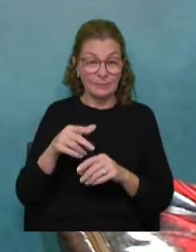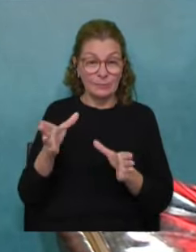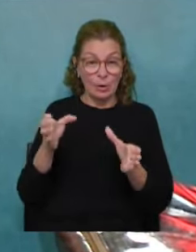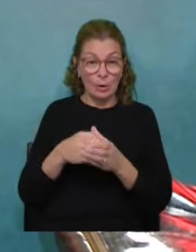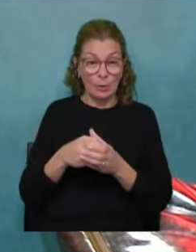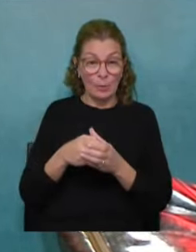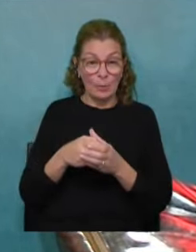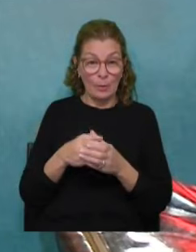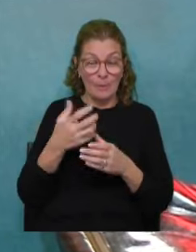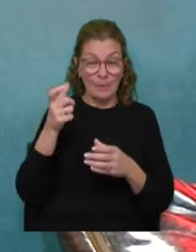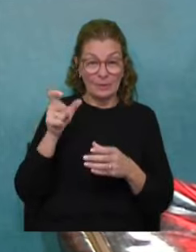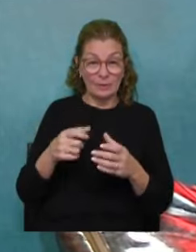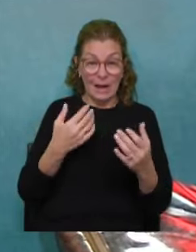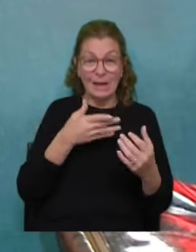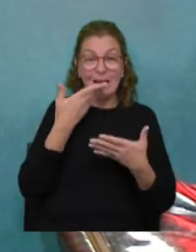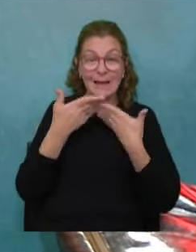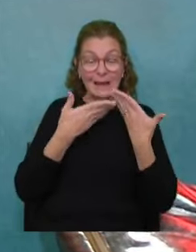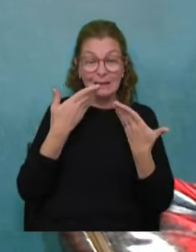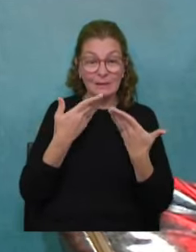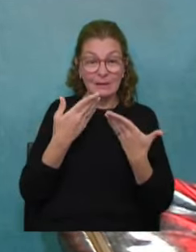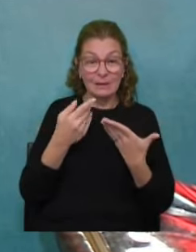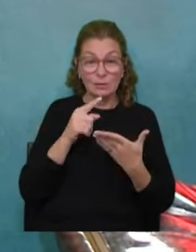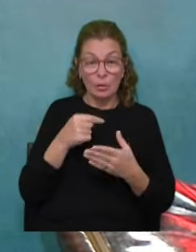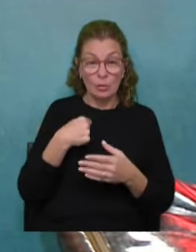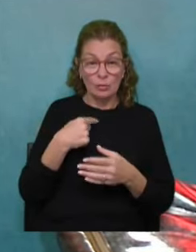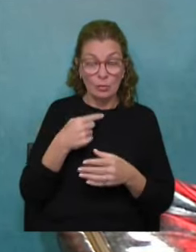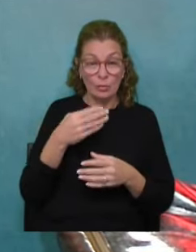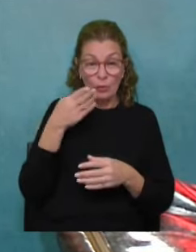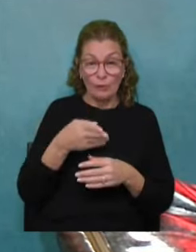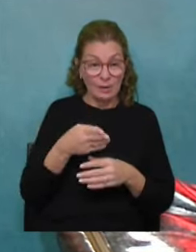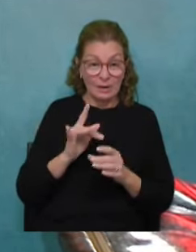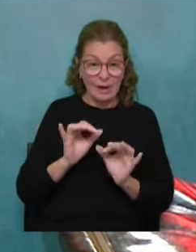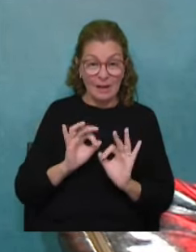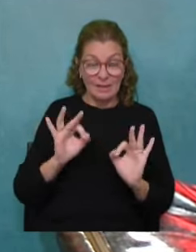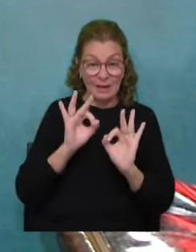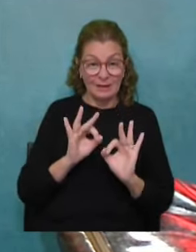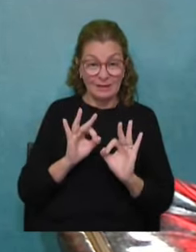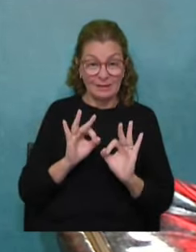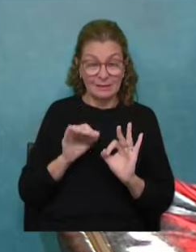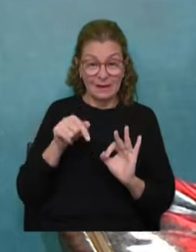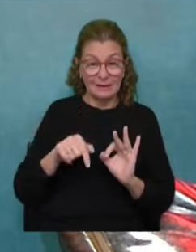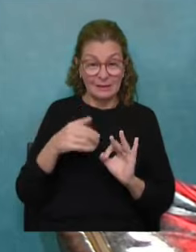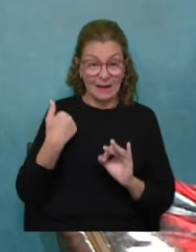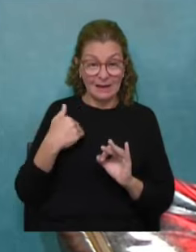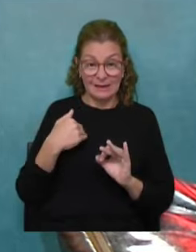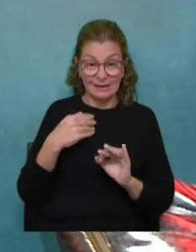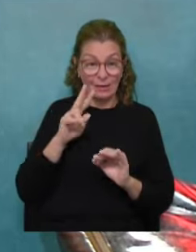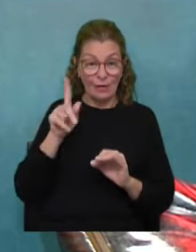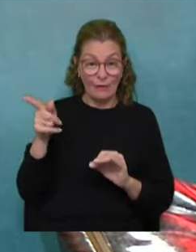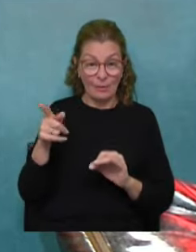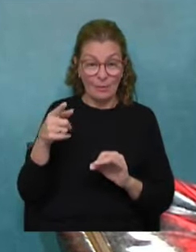banda, como el cantante de Nano, que todavía dice, no fui a la Arena ni al este ni al de Buenos Aires, que como era la otra